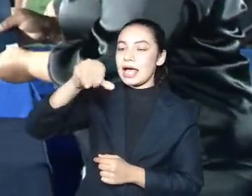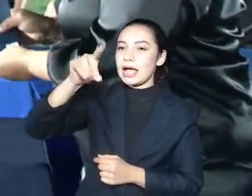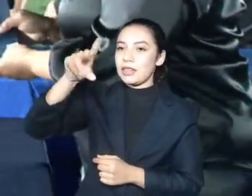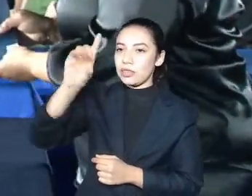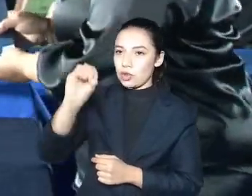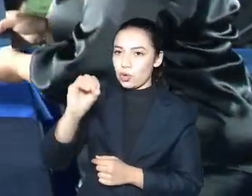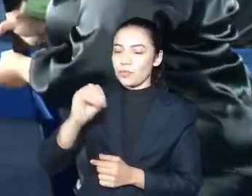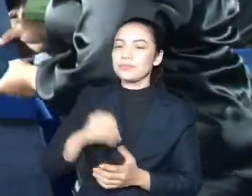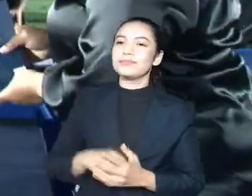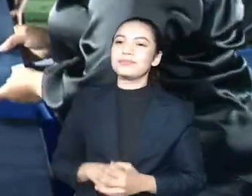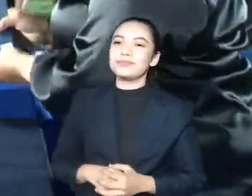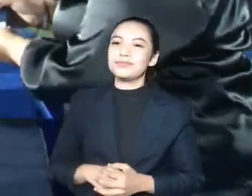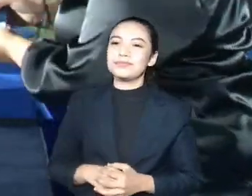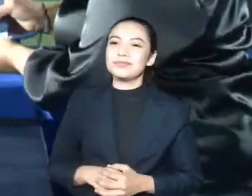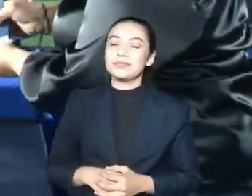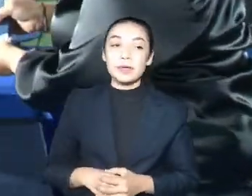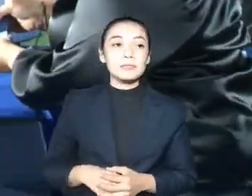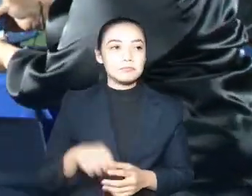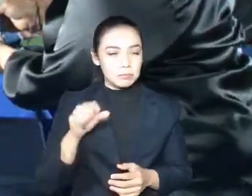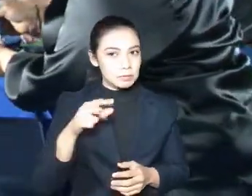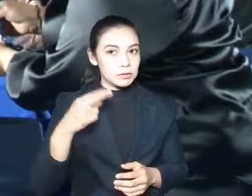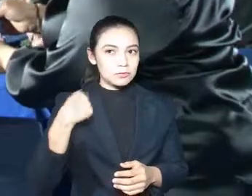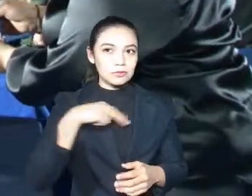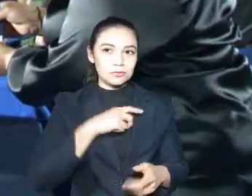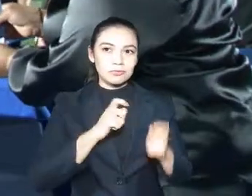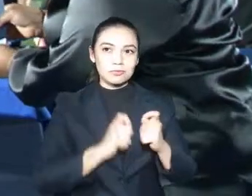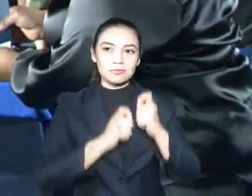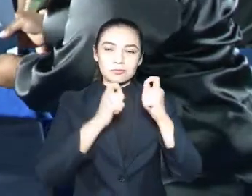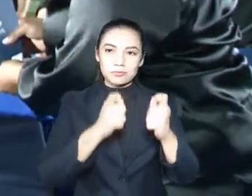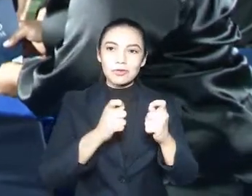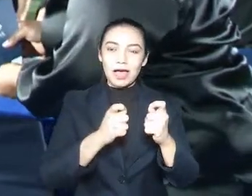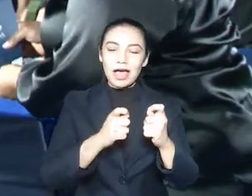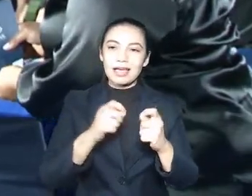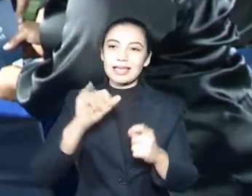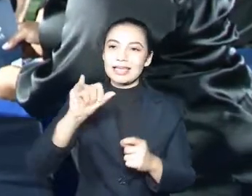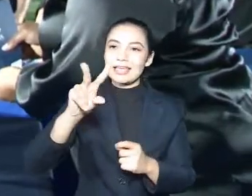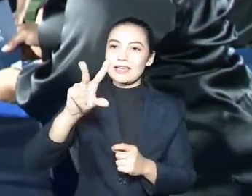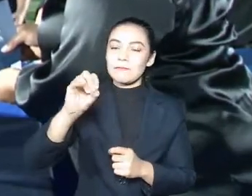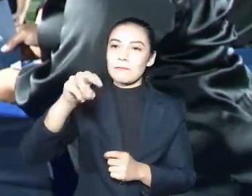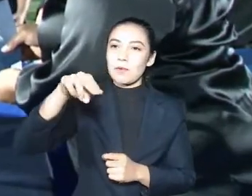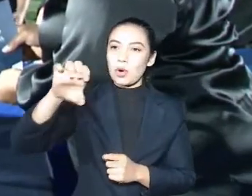lado también vamos a entregar reconocimiento a Ivonne Lisbeth West Morfín.